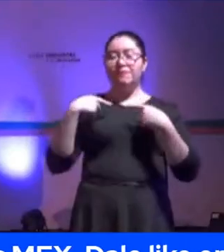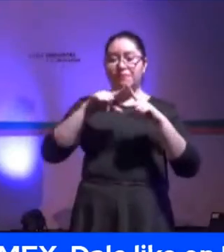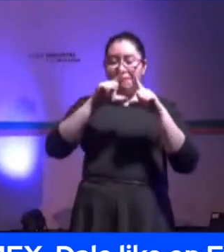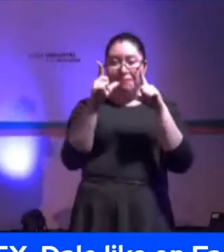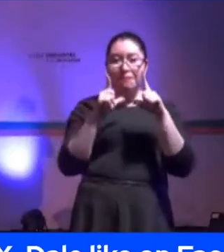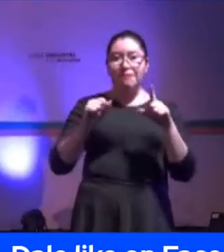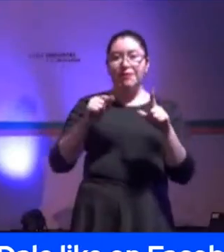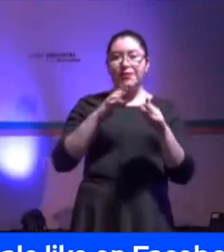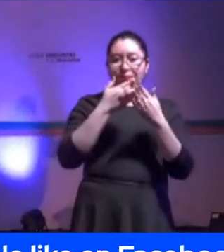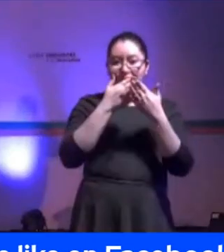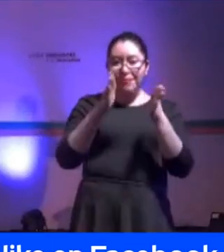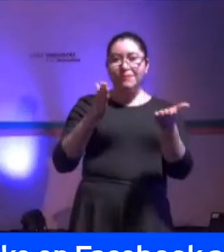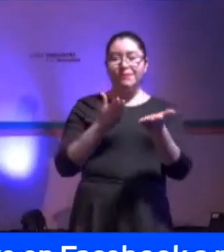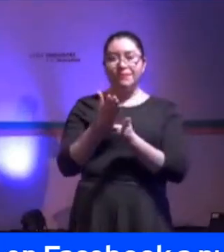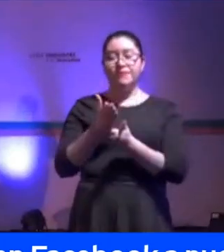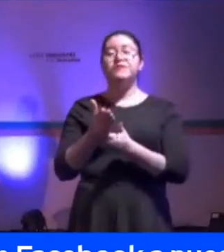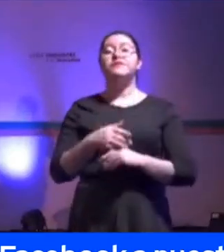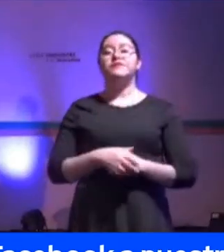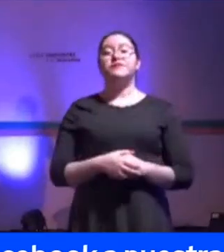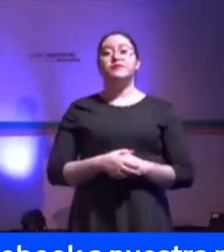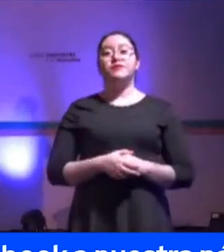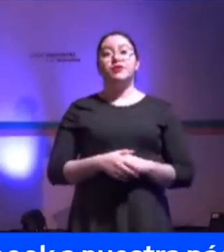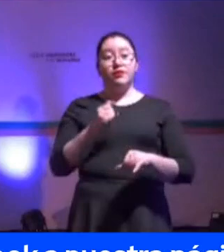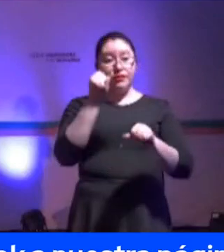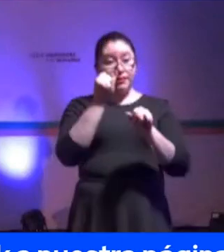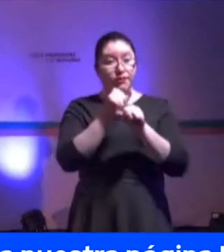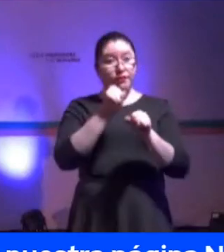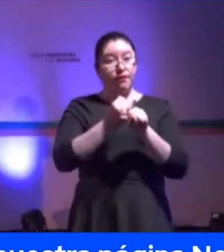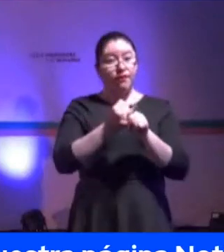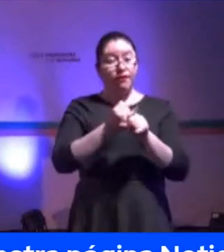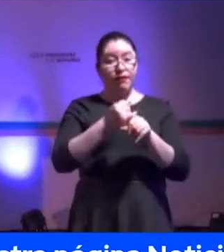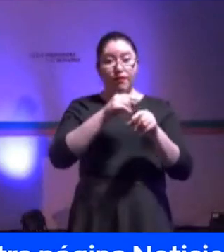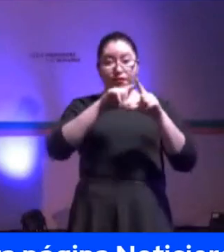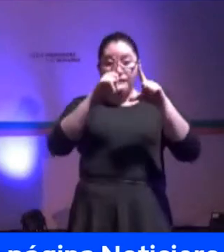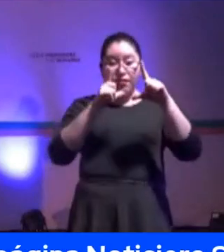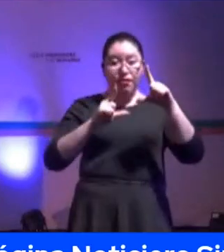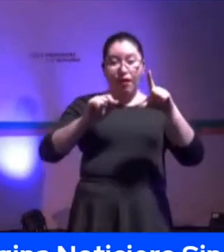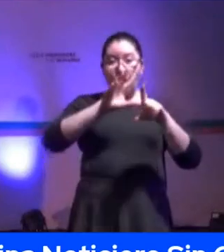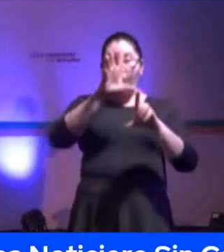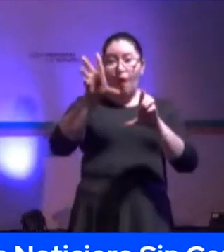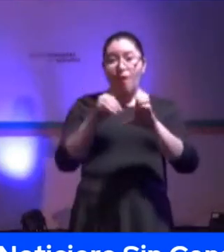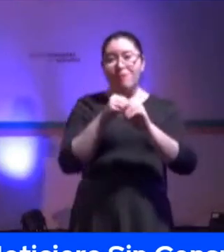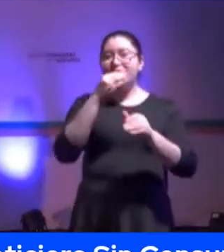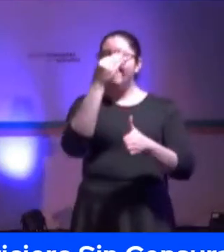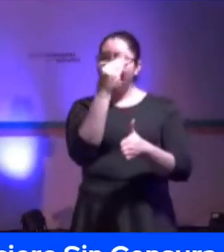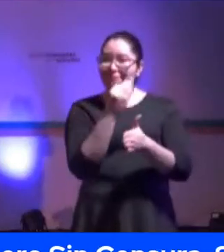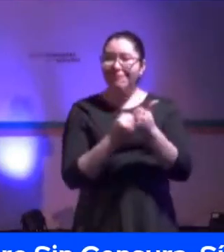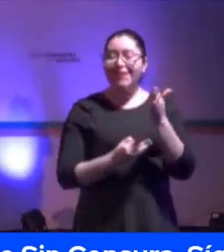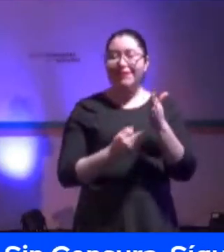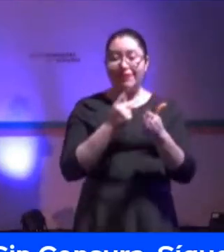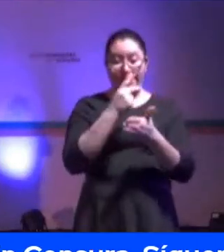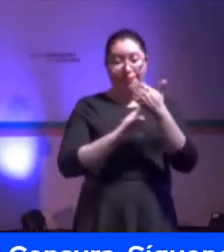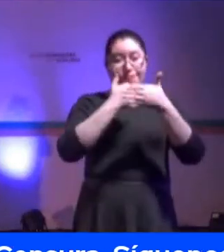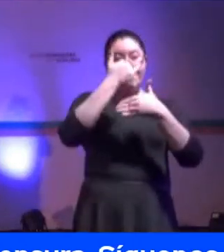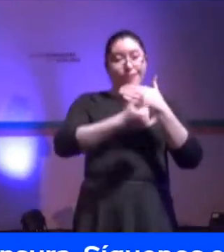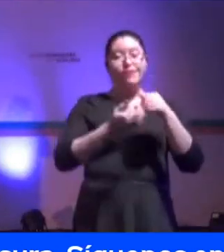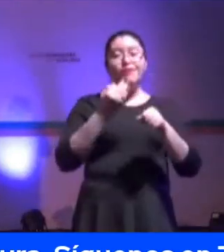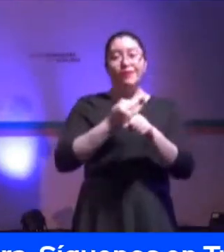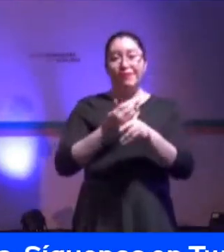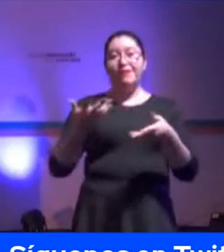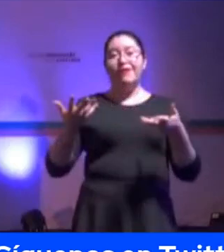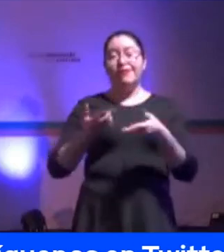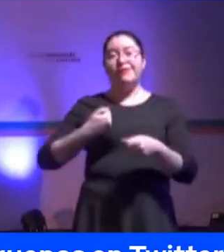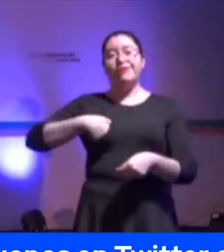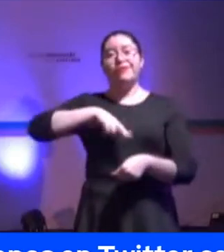que el internet llegue a toda la nación, porque eso es un proyecto que están haciendo en este momento. Y